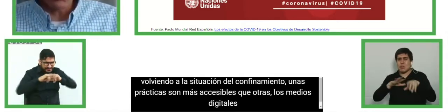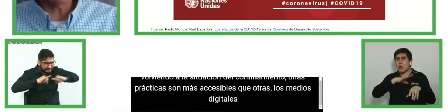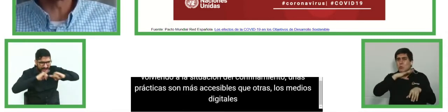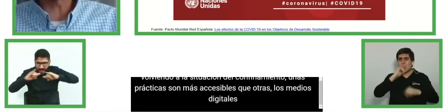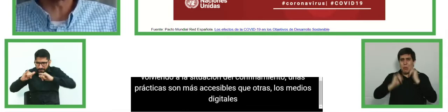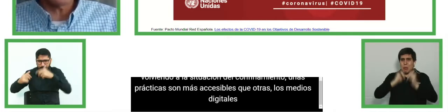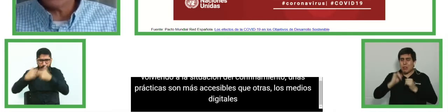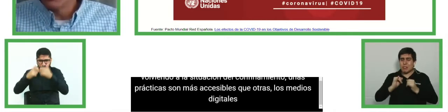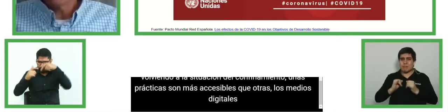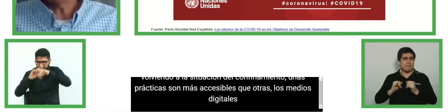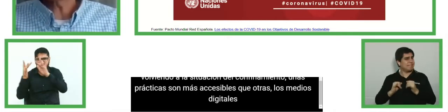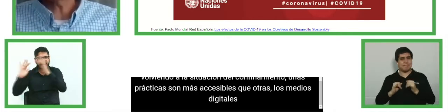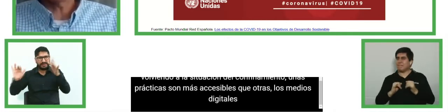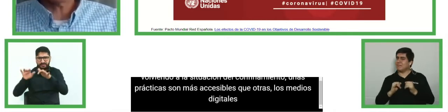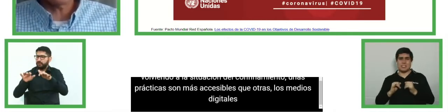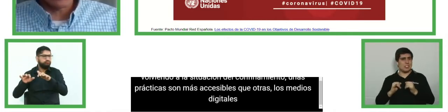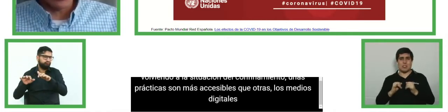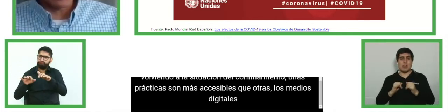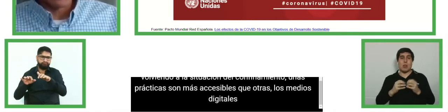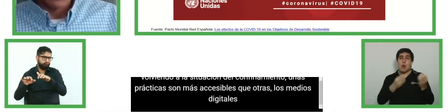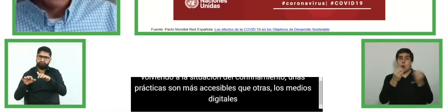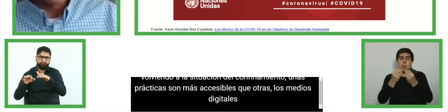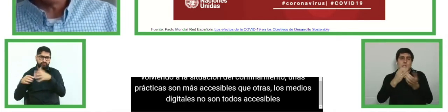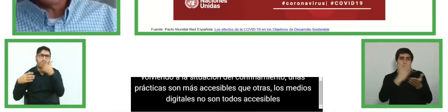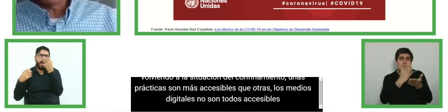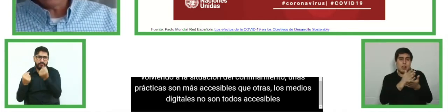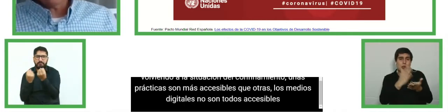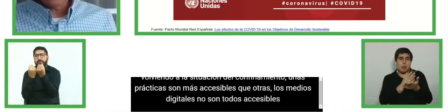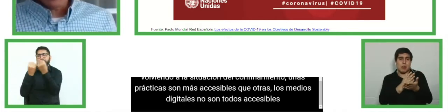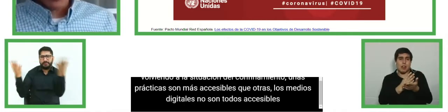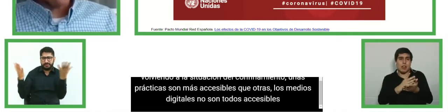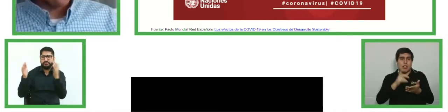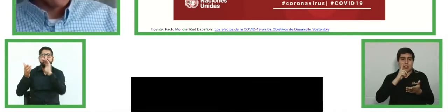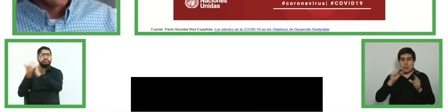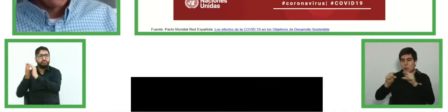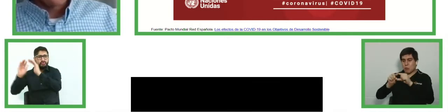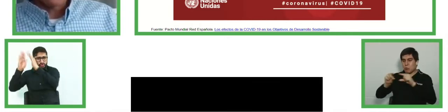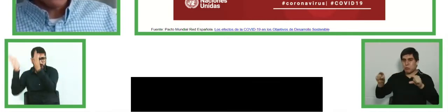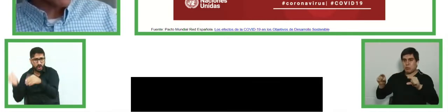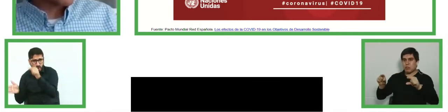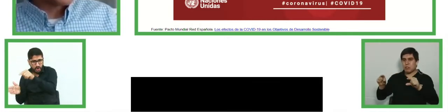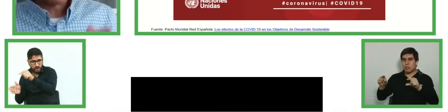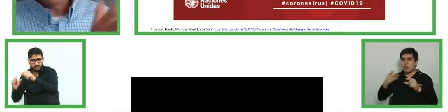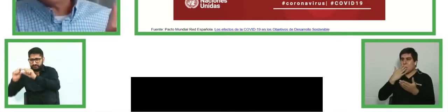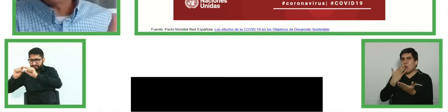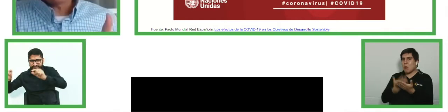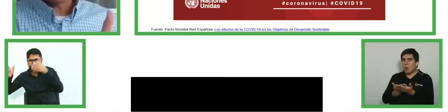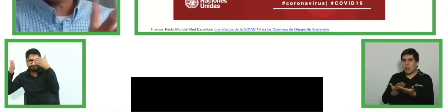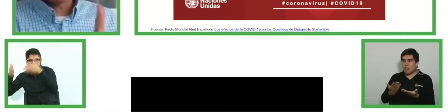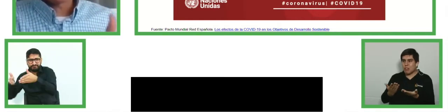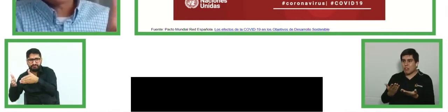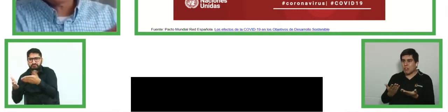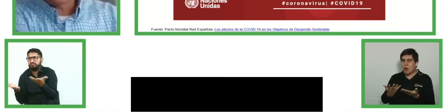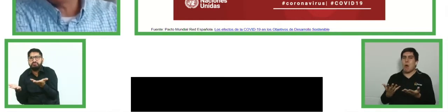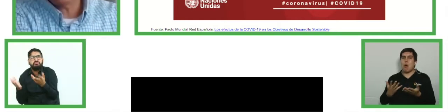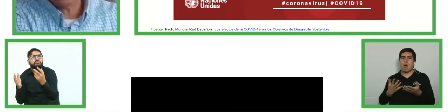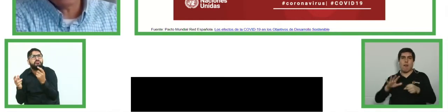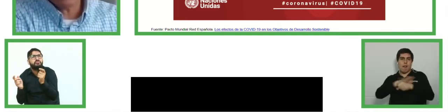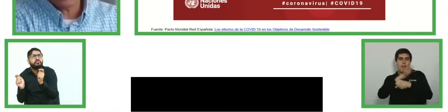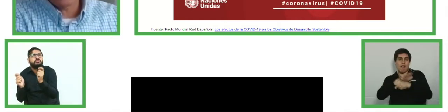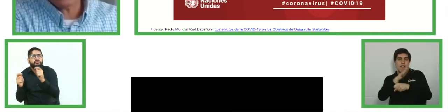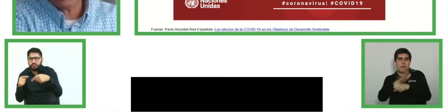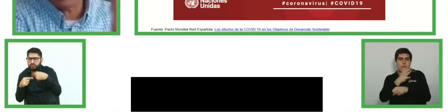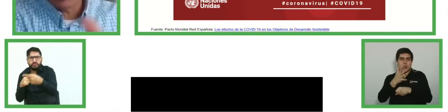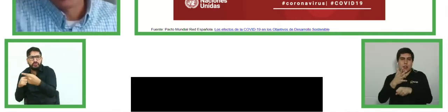contenidos, los cursos online, ¿cuántos colegios tienen subtitulado en directo? o subtitulado simplemente de videos de los